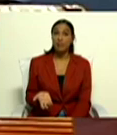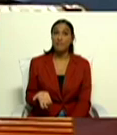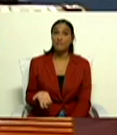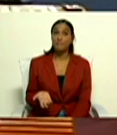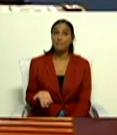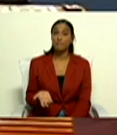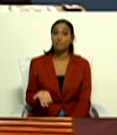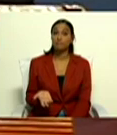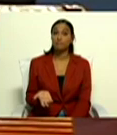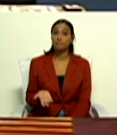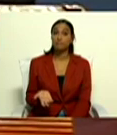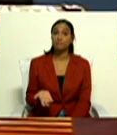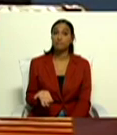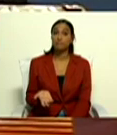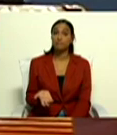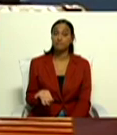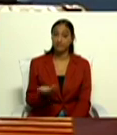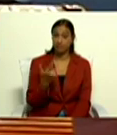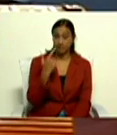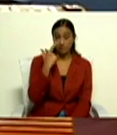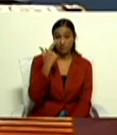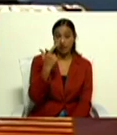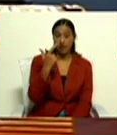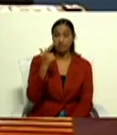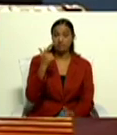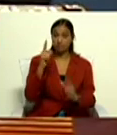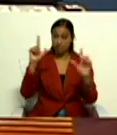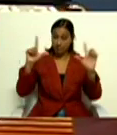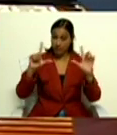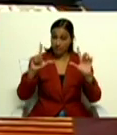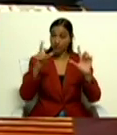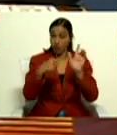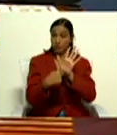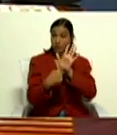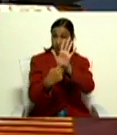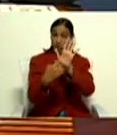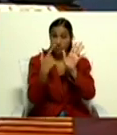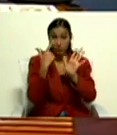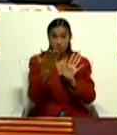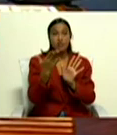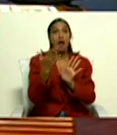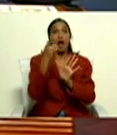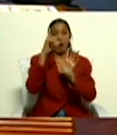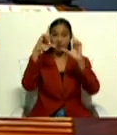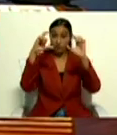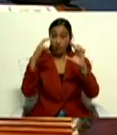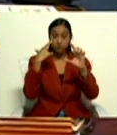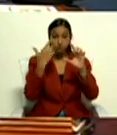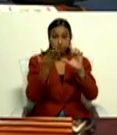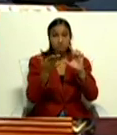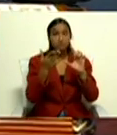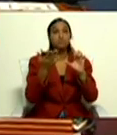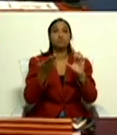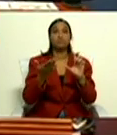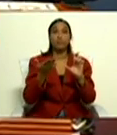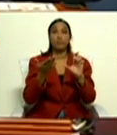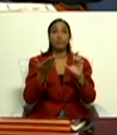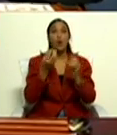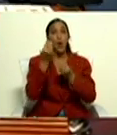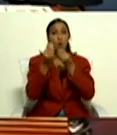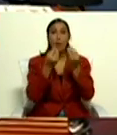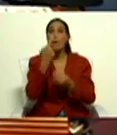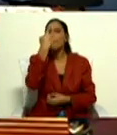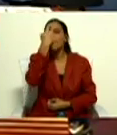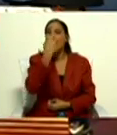tanto en cámaras que lo van a ver en televisión como acá en pantalla, ver los perfiles de